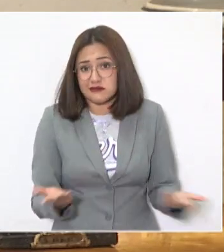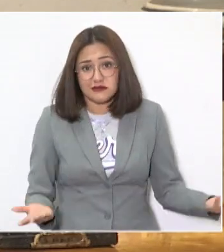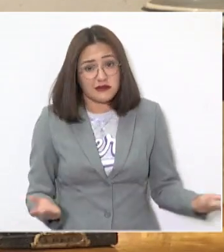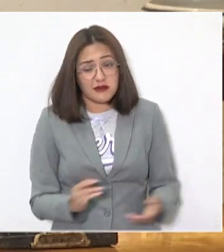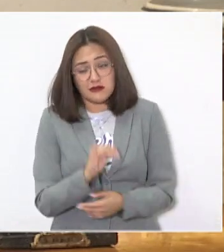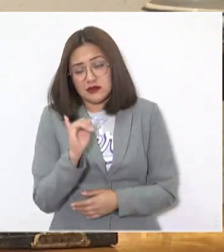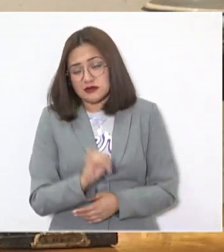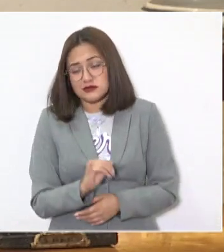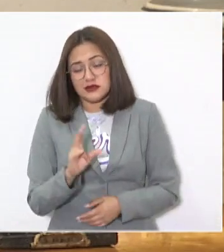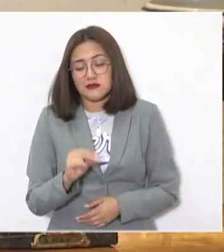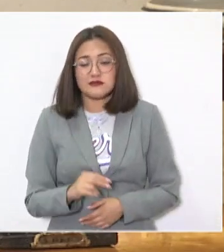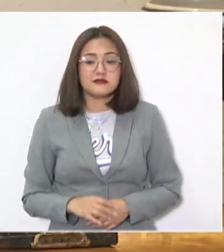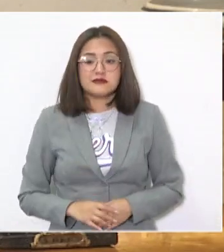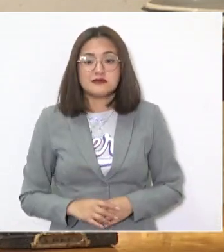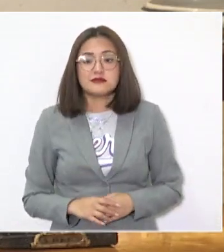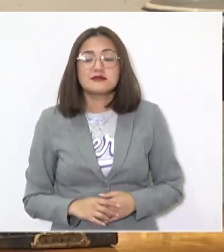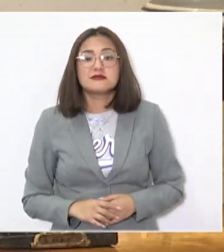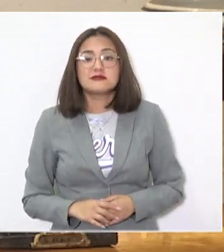absoluta.